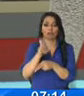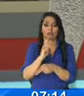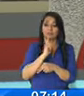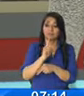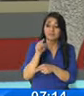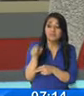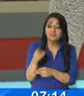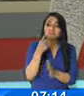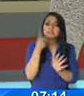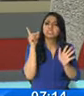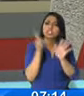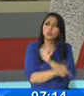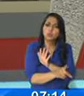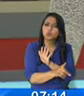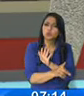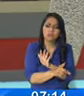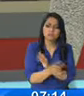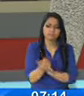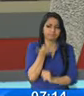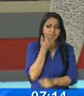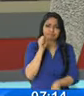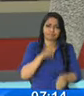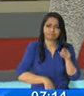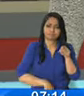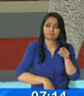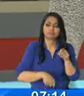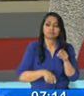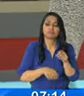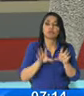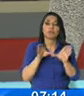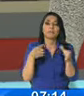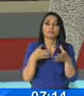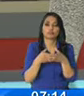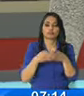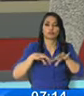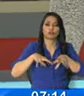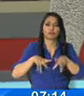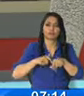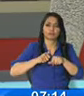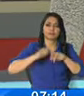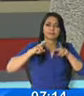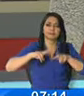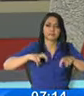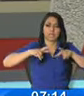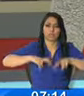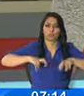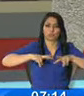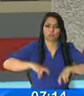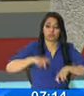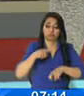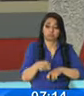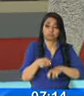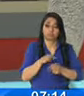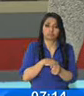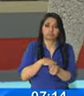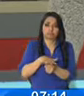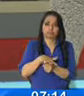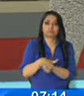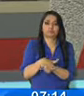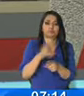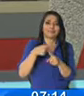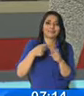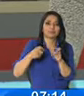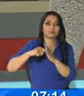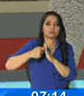y temeraria la denuncia presentada por la autodenominada comisión anticorrupción esta decisión habría estado influenciada por el excontralor